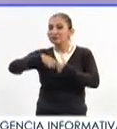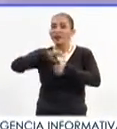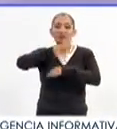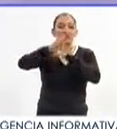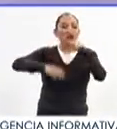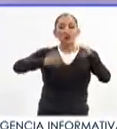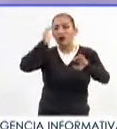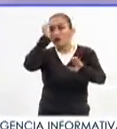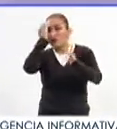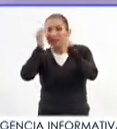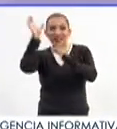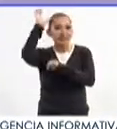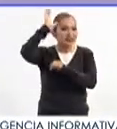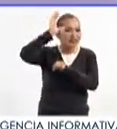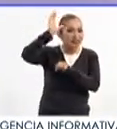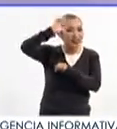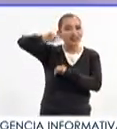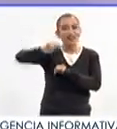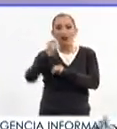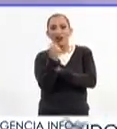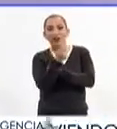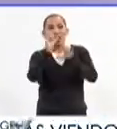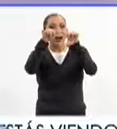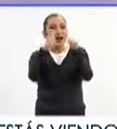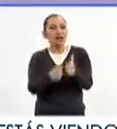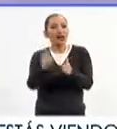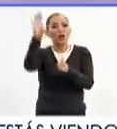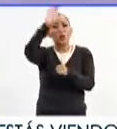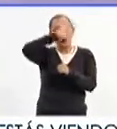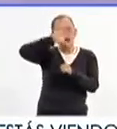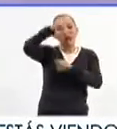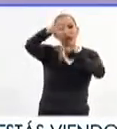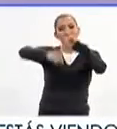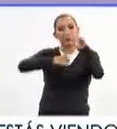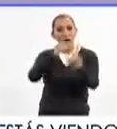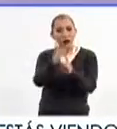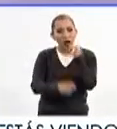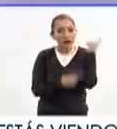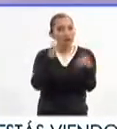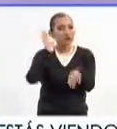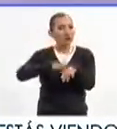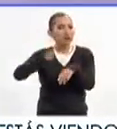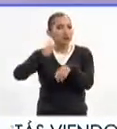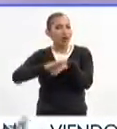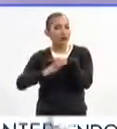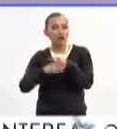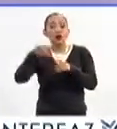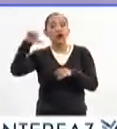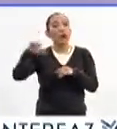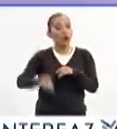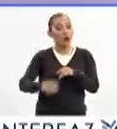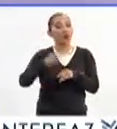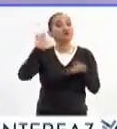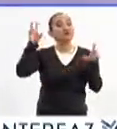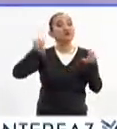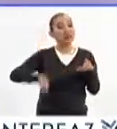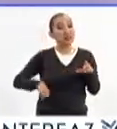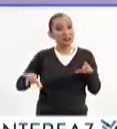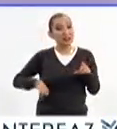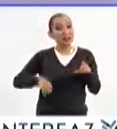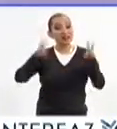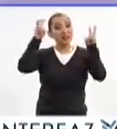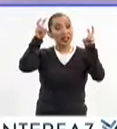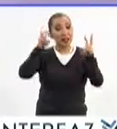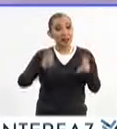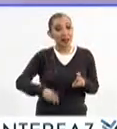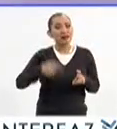todo el conocimiento, la ciencia, la tecnología, el arte, la cultura, los deportes y mucho más. Hoy tenemos un interesantísimo